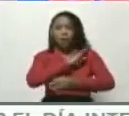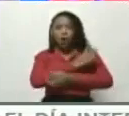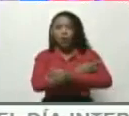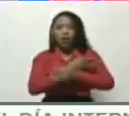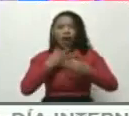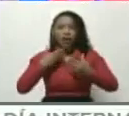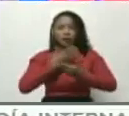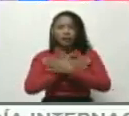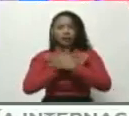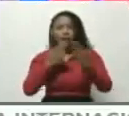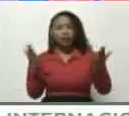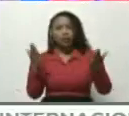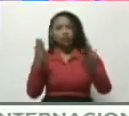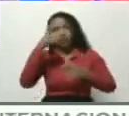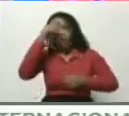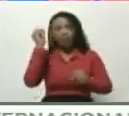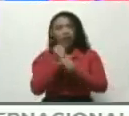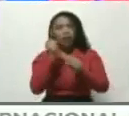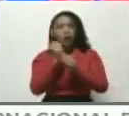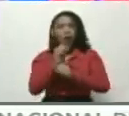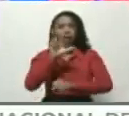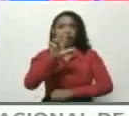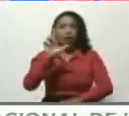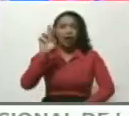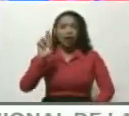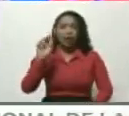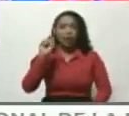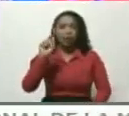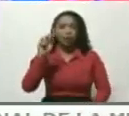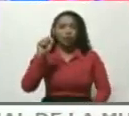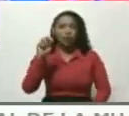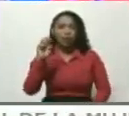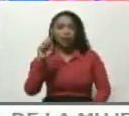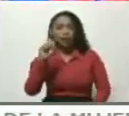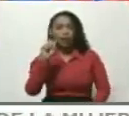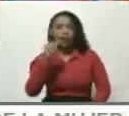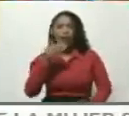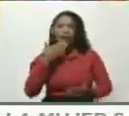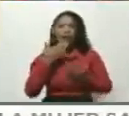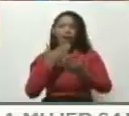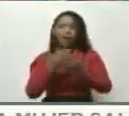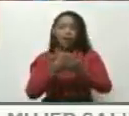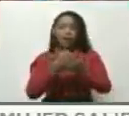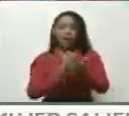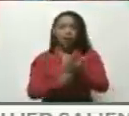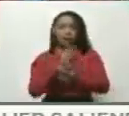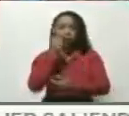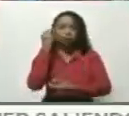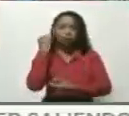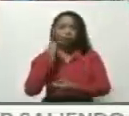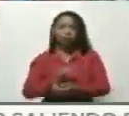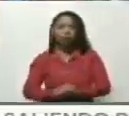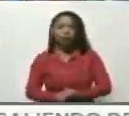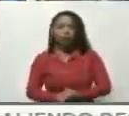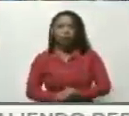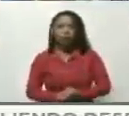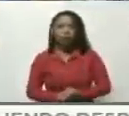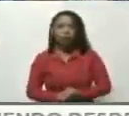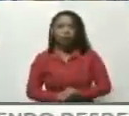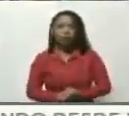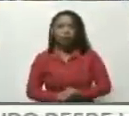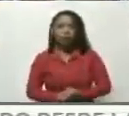al servicio de la gestión en las 3R.net. Muchísimas gracias, hermanos y hermanas.